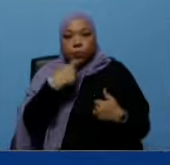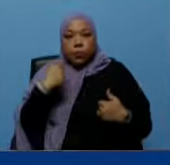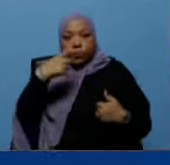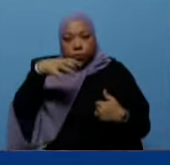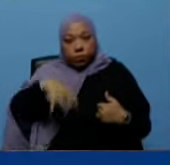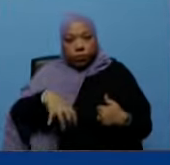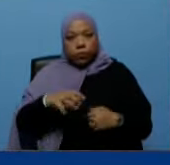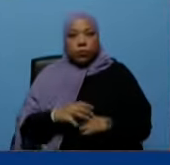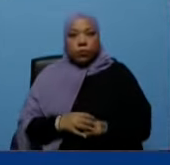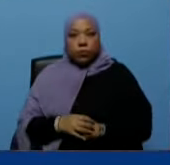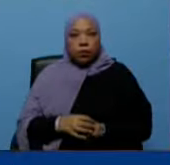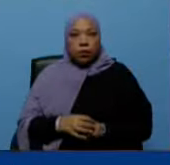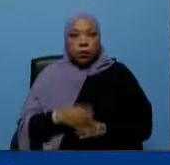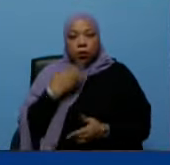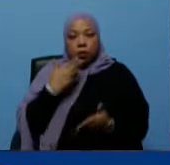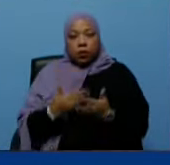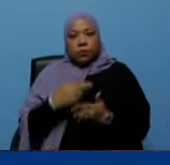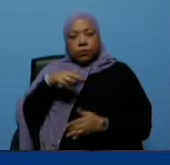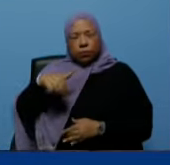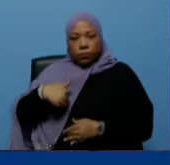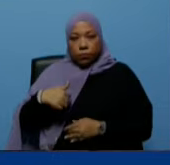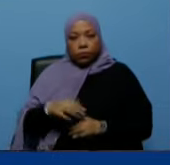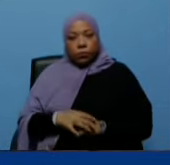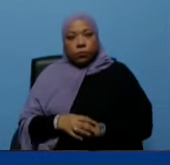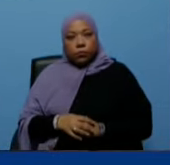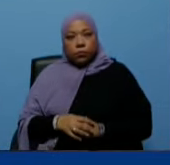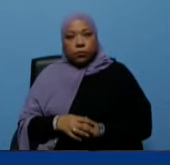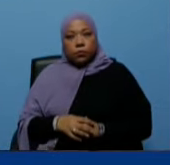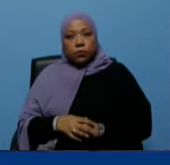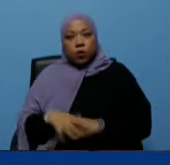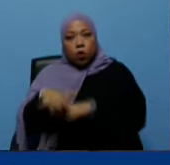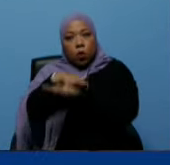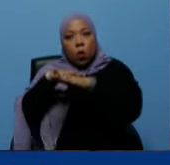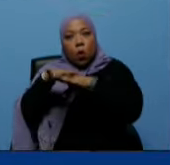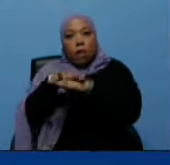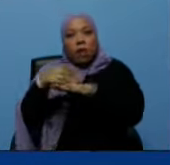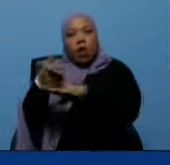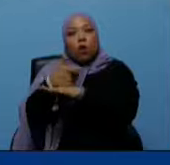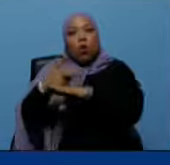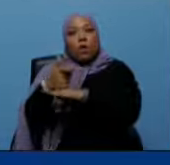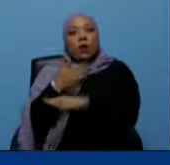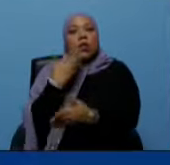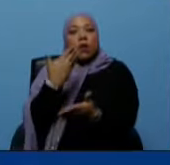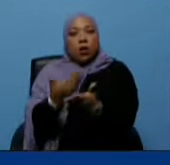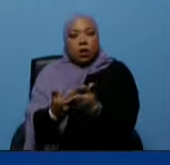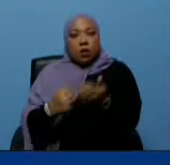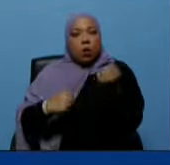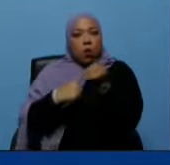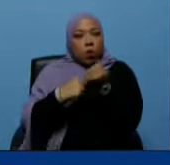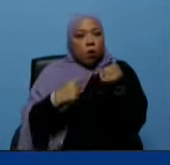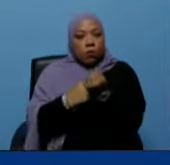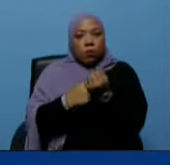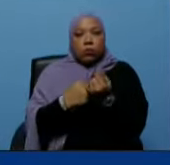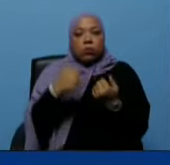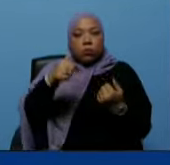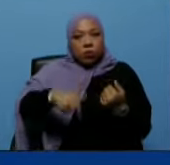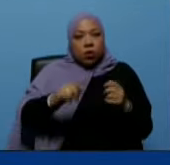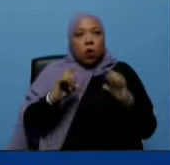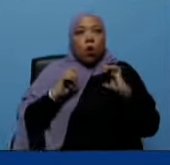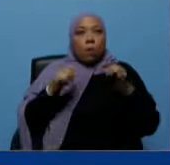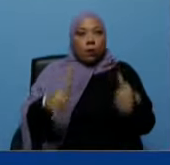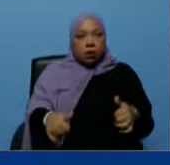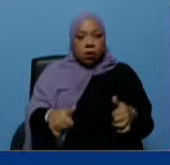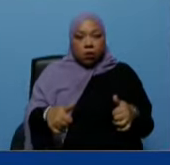estado. Gracias a nuestro gobernador Ángel Marcano, que nos ha apoyado muchísimo desde el